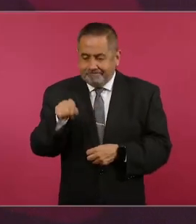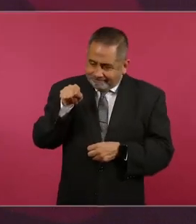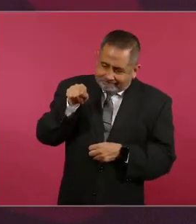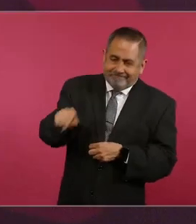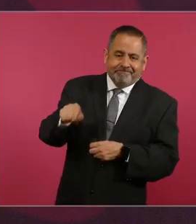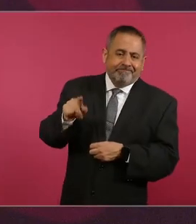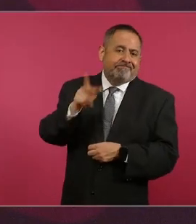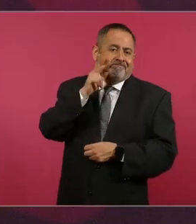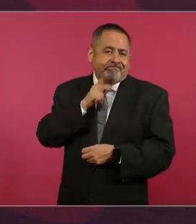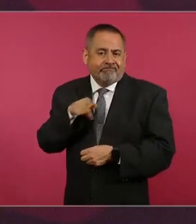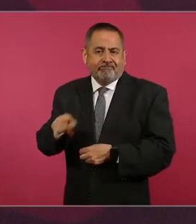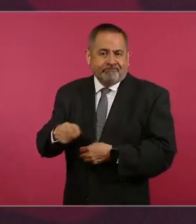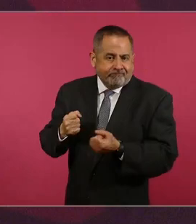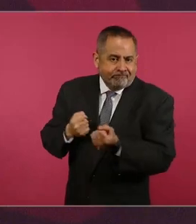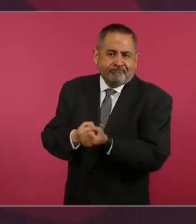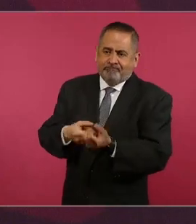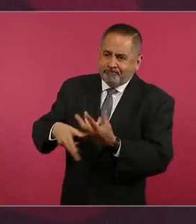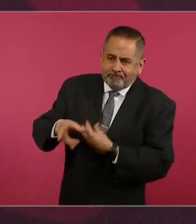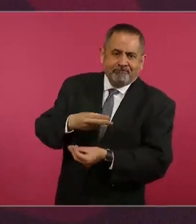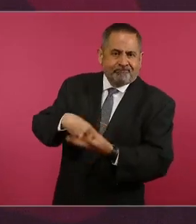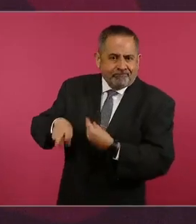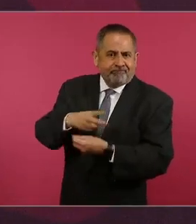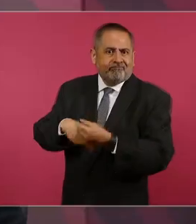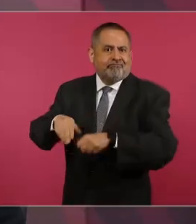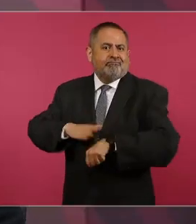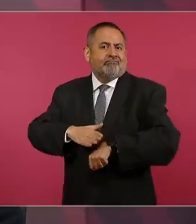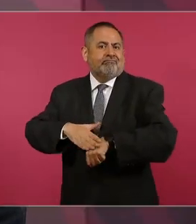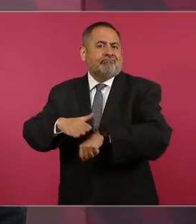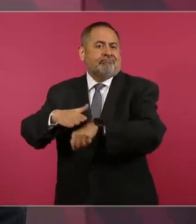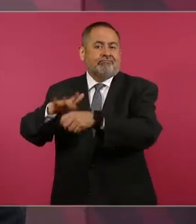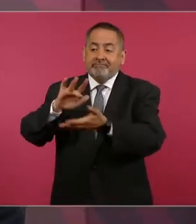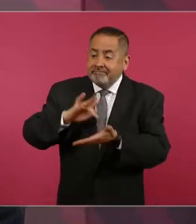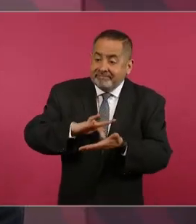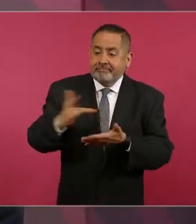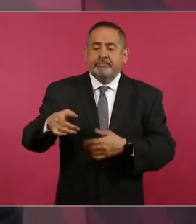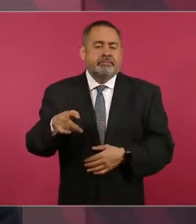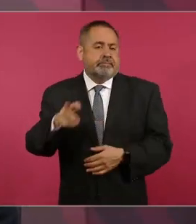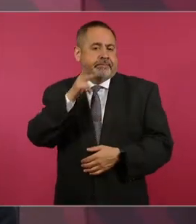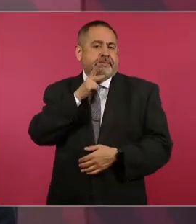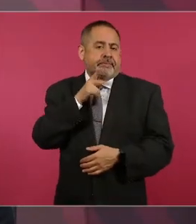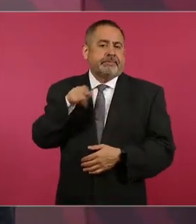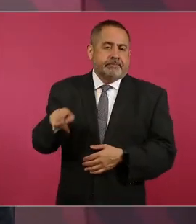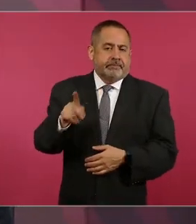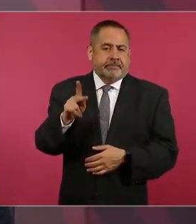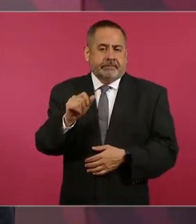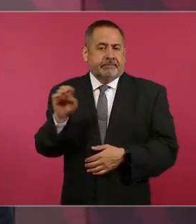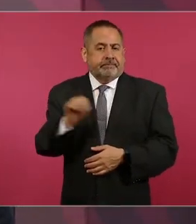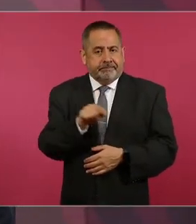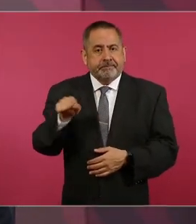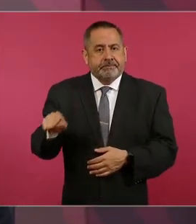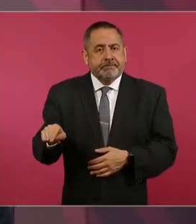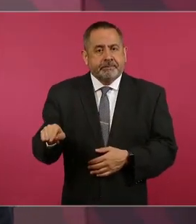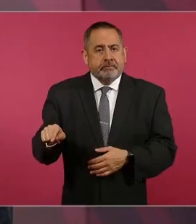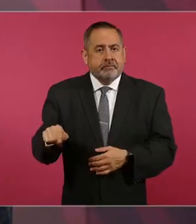impulso que tuvo la economía, porque México ya